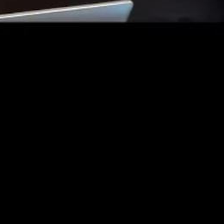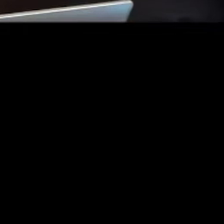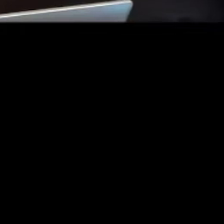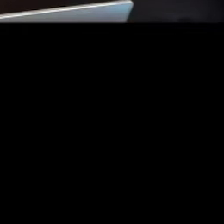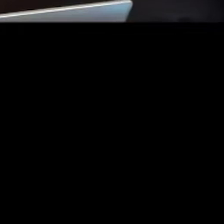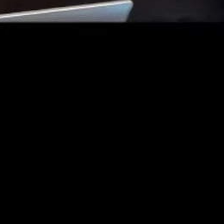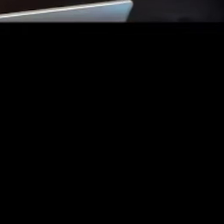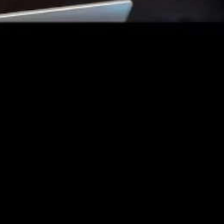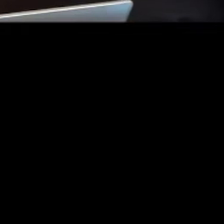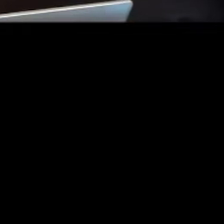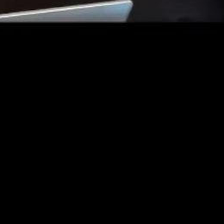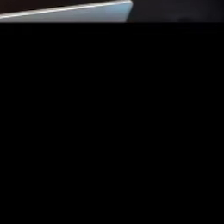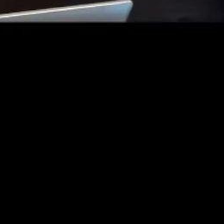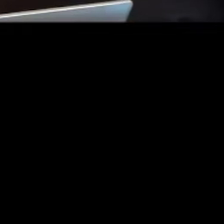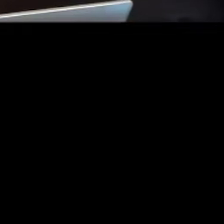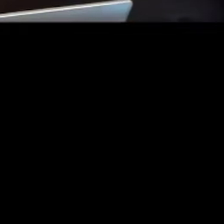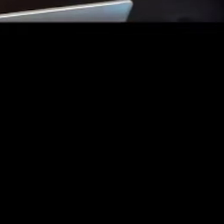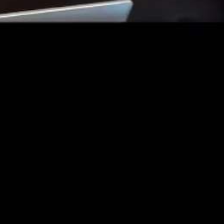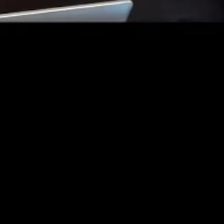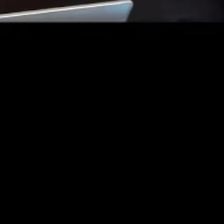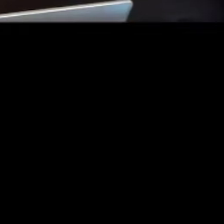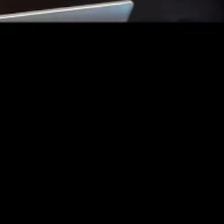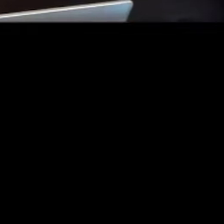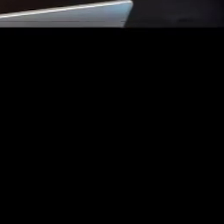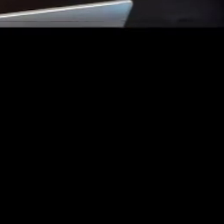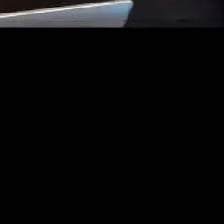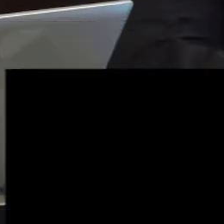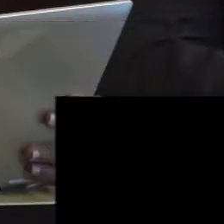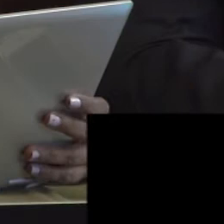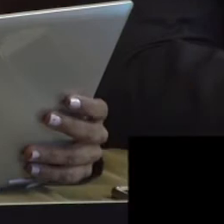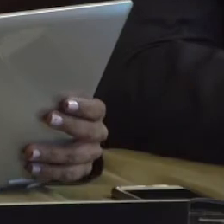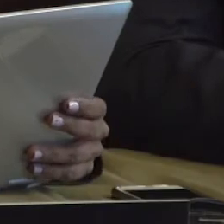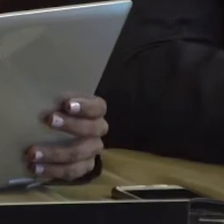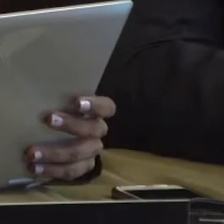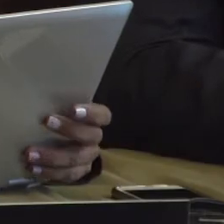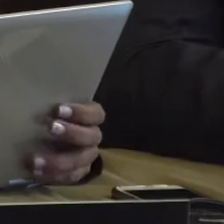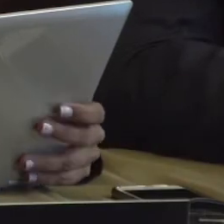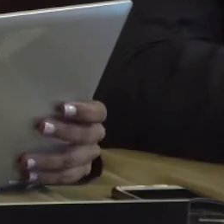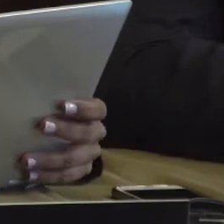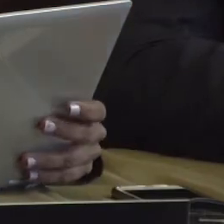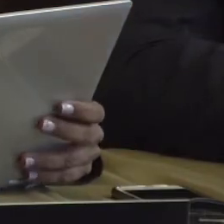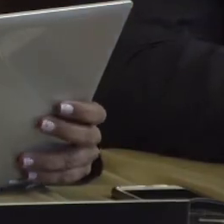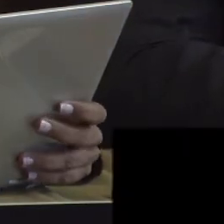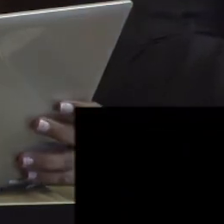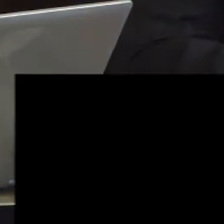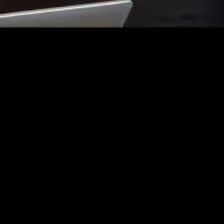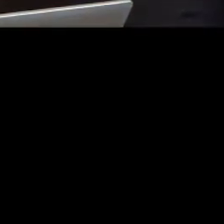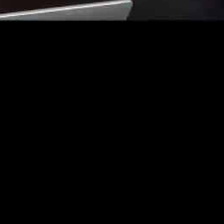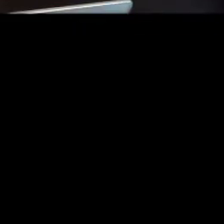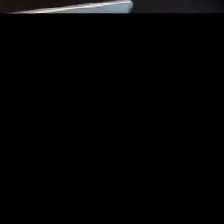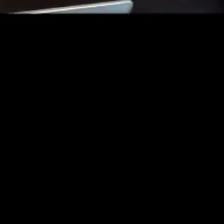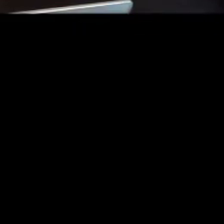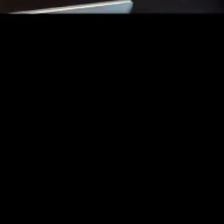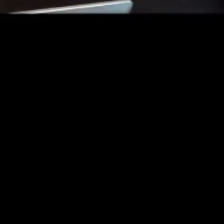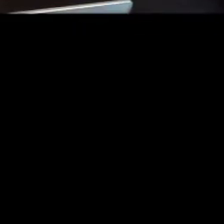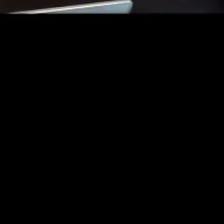traemos una solicitud urgente dirigida al Estado panameño, que a partir de hoy exigimos que se establezca de manera inmediata una